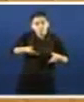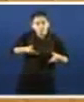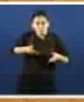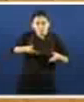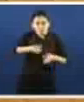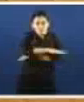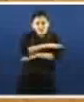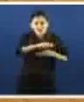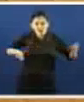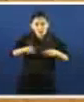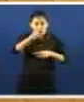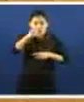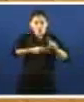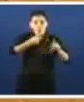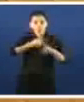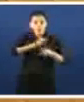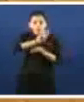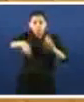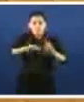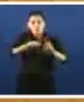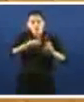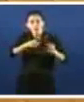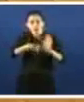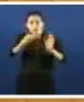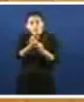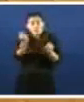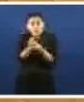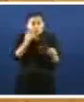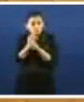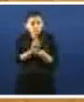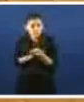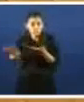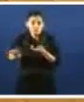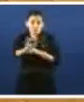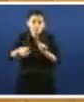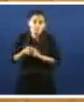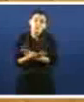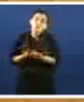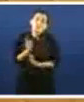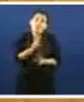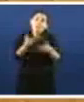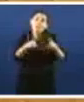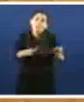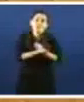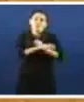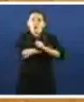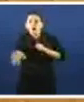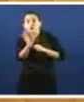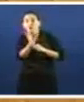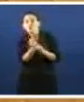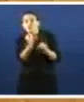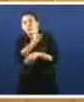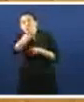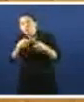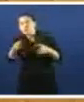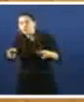xente iso o teñen anunciado vostedes hoxe aquí Por tanto, é lógico que cando espois falan do sector do mar e do traballo no sector do mar